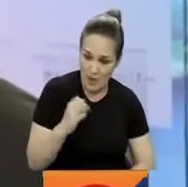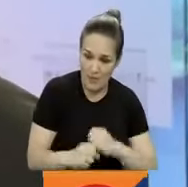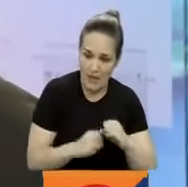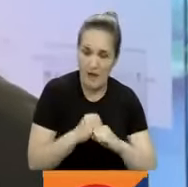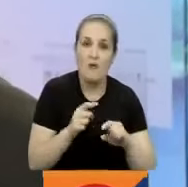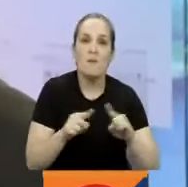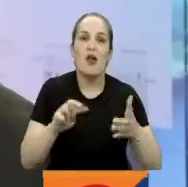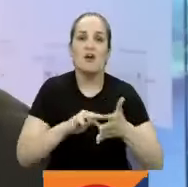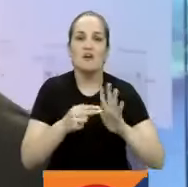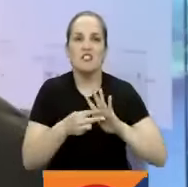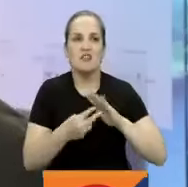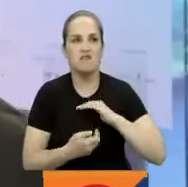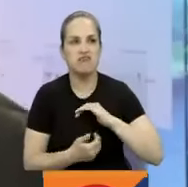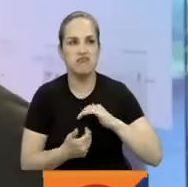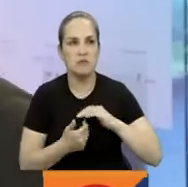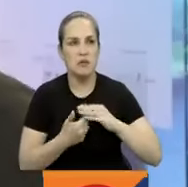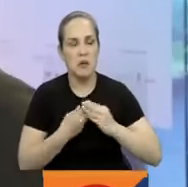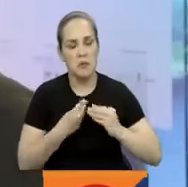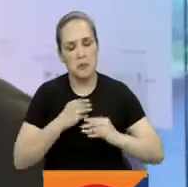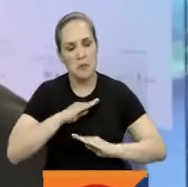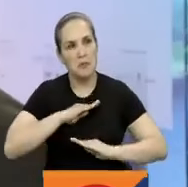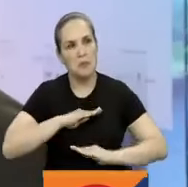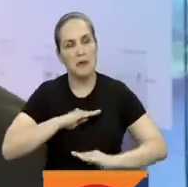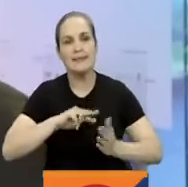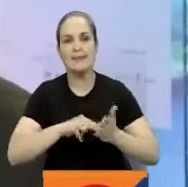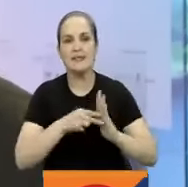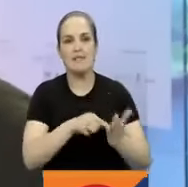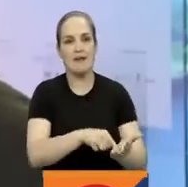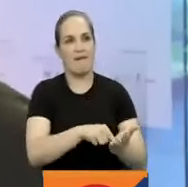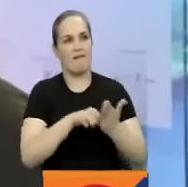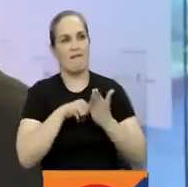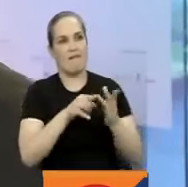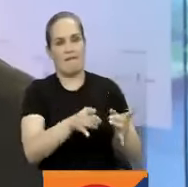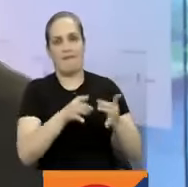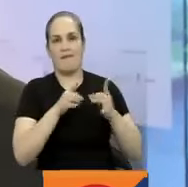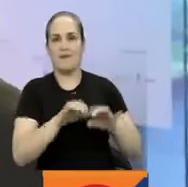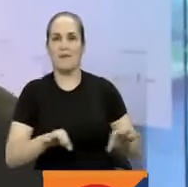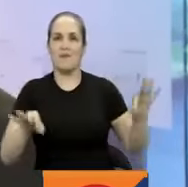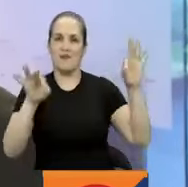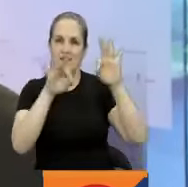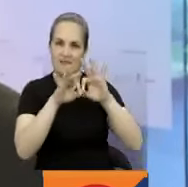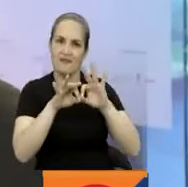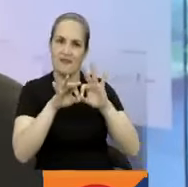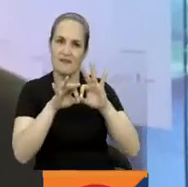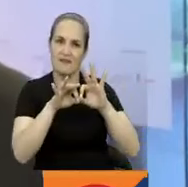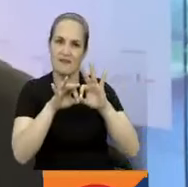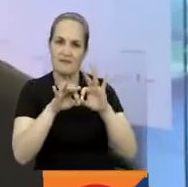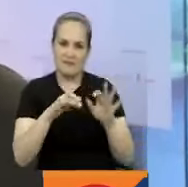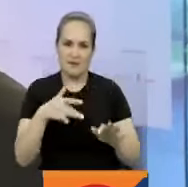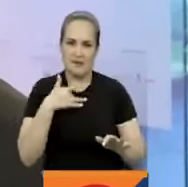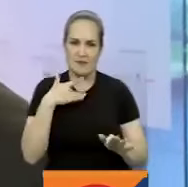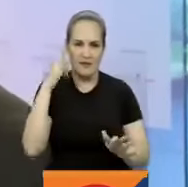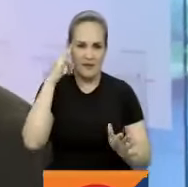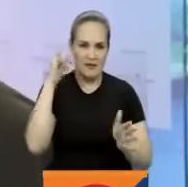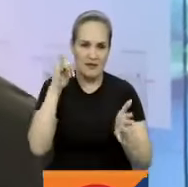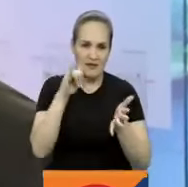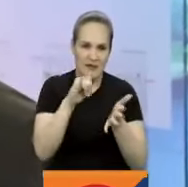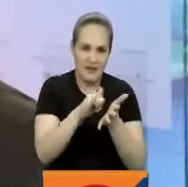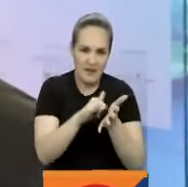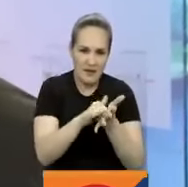que simbólicamente es un acto importante, que además creo que es también